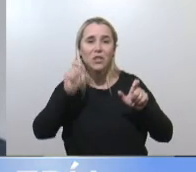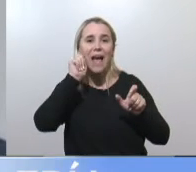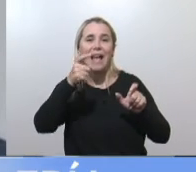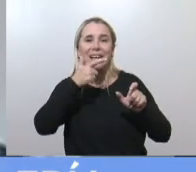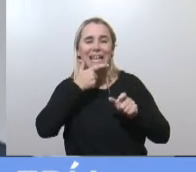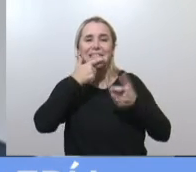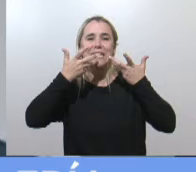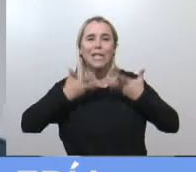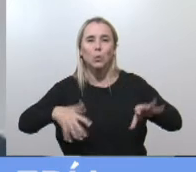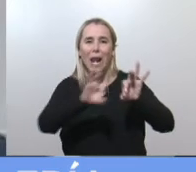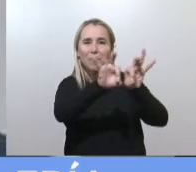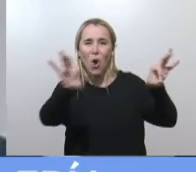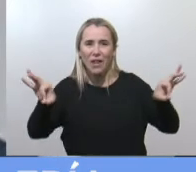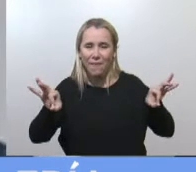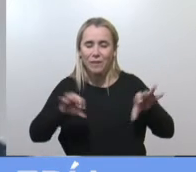por red.